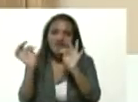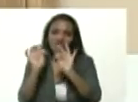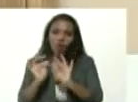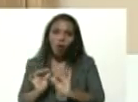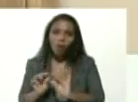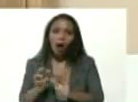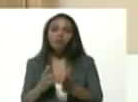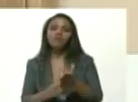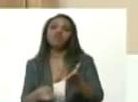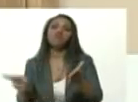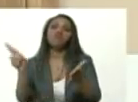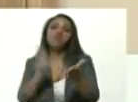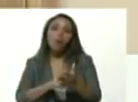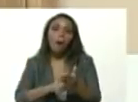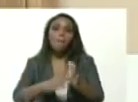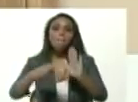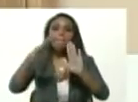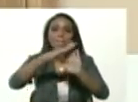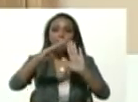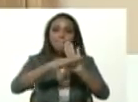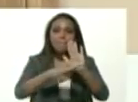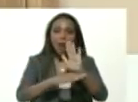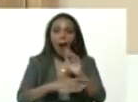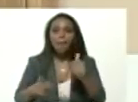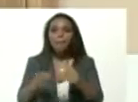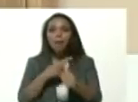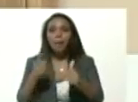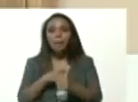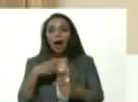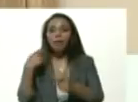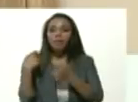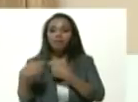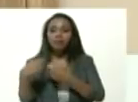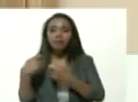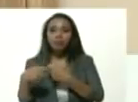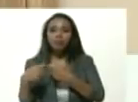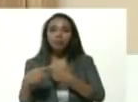ratifico el plan priorizado de inversión